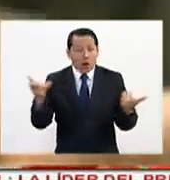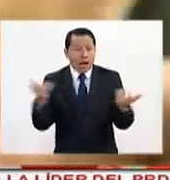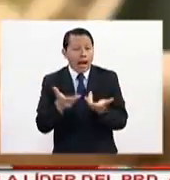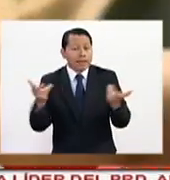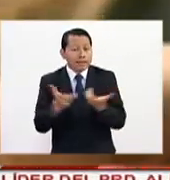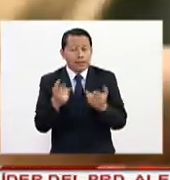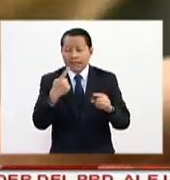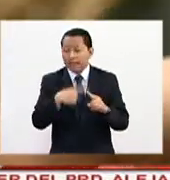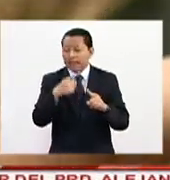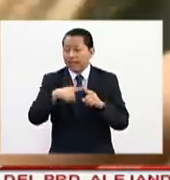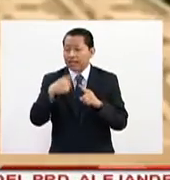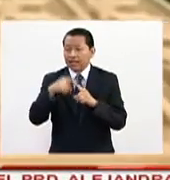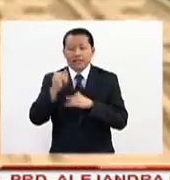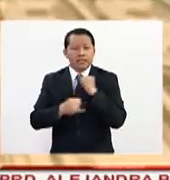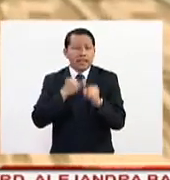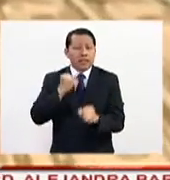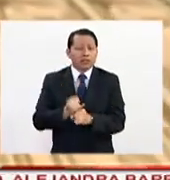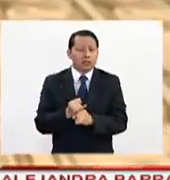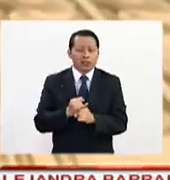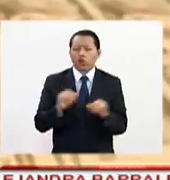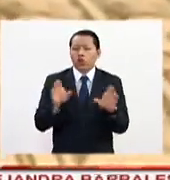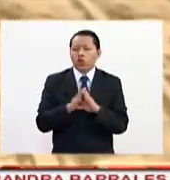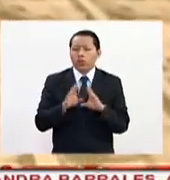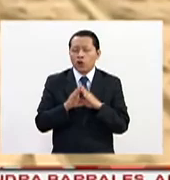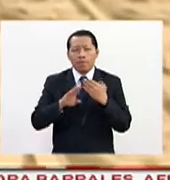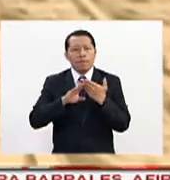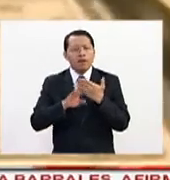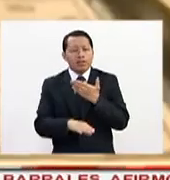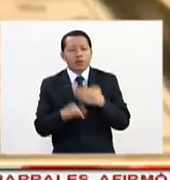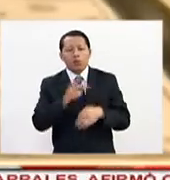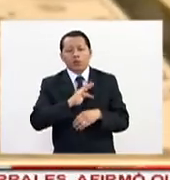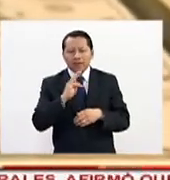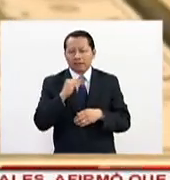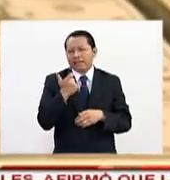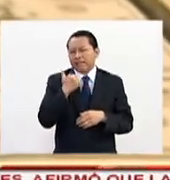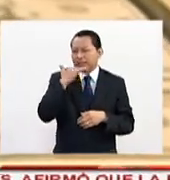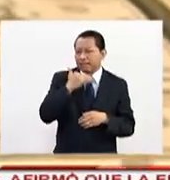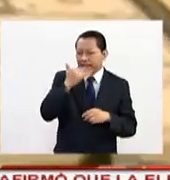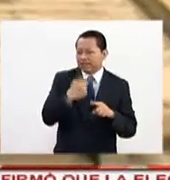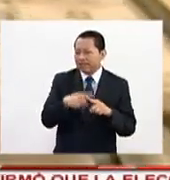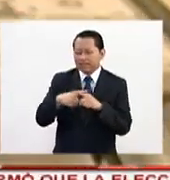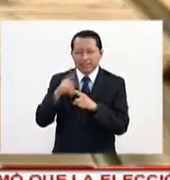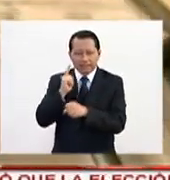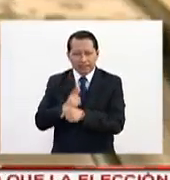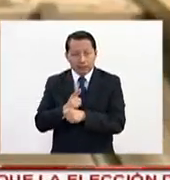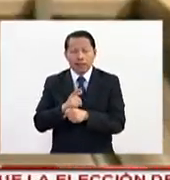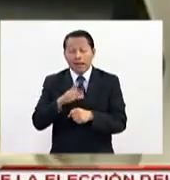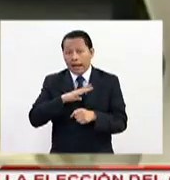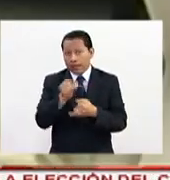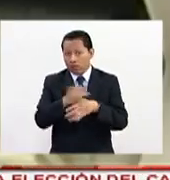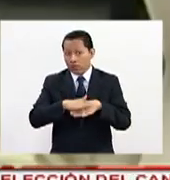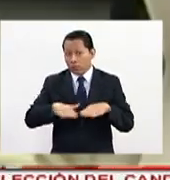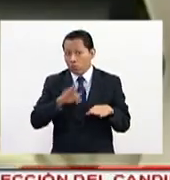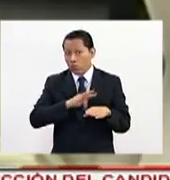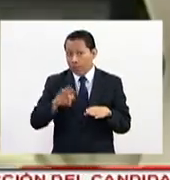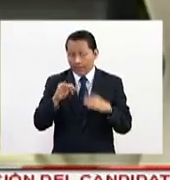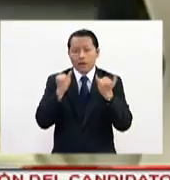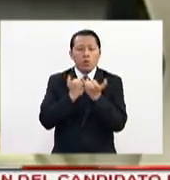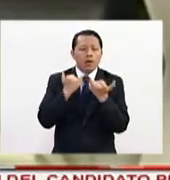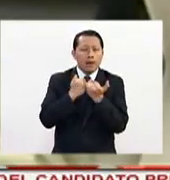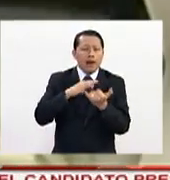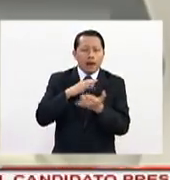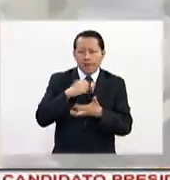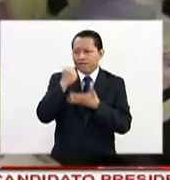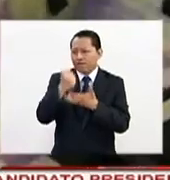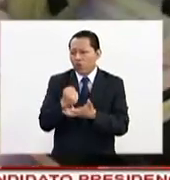implementación de estándares internacionales en la prevención y combate al lavado de dinero y otros delitos. El informe, coordinado por el Fondo Monetario